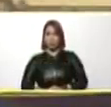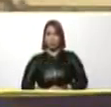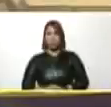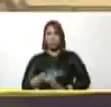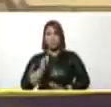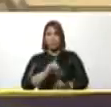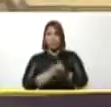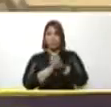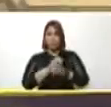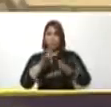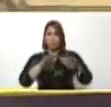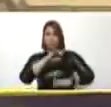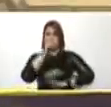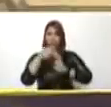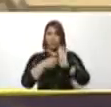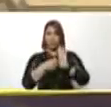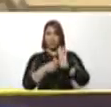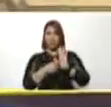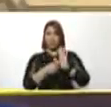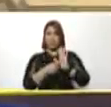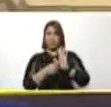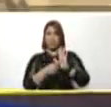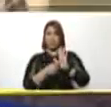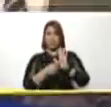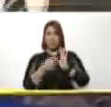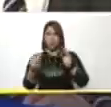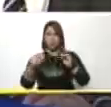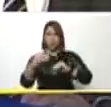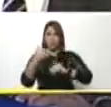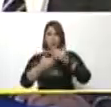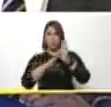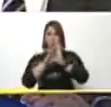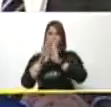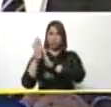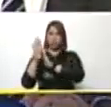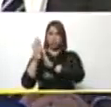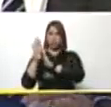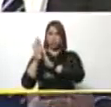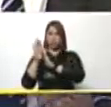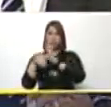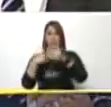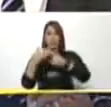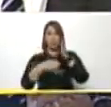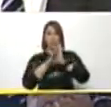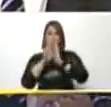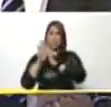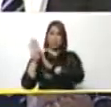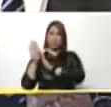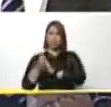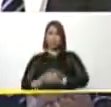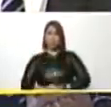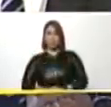Aquí está el secretario general de Alianzas Progresistas, de Avanzada Progresista,